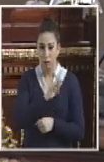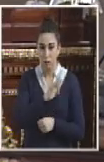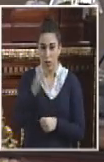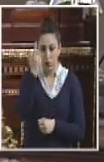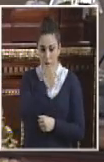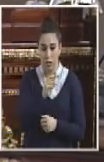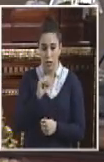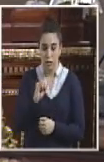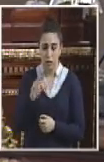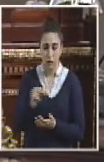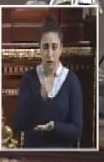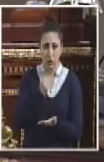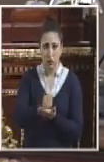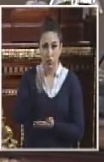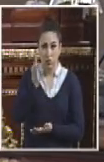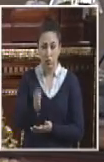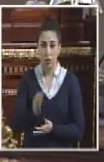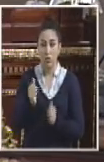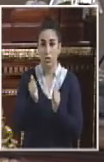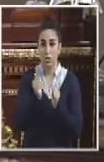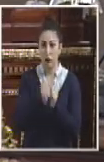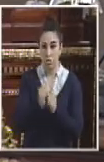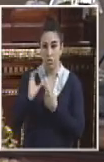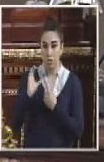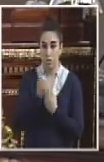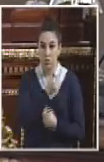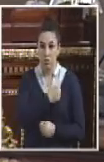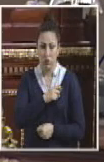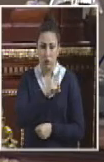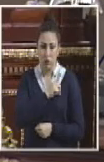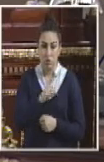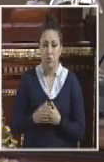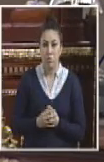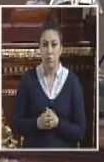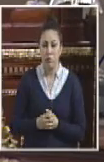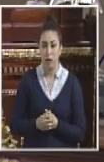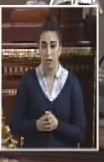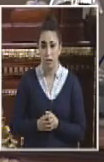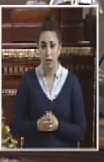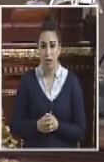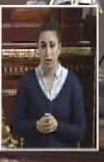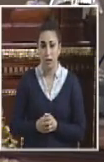su análisis y dictamen a la Comisión de Salud.